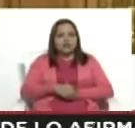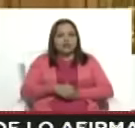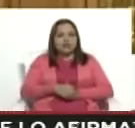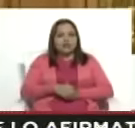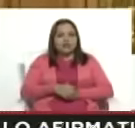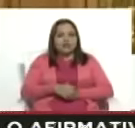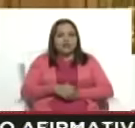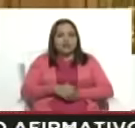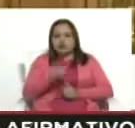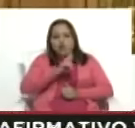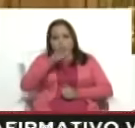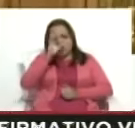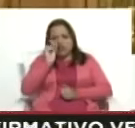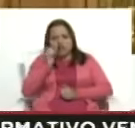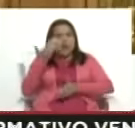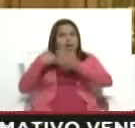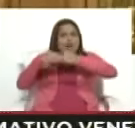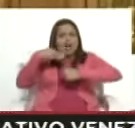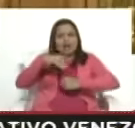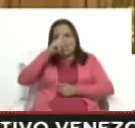hace tiempo que había sido él.